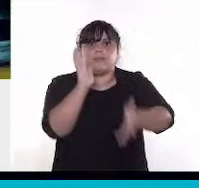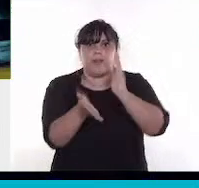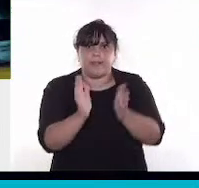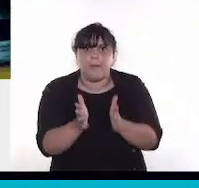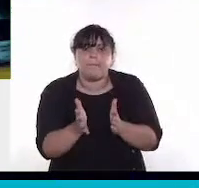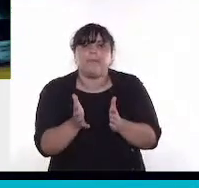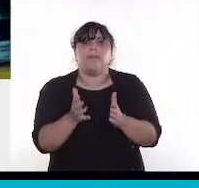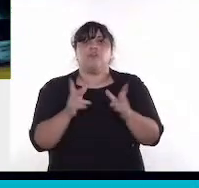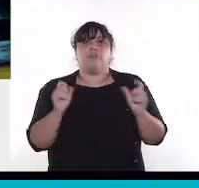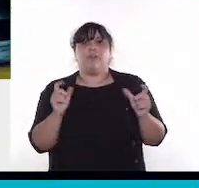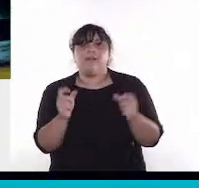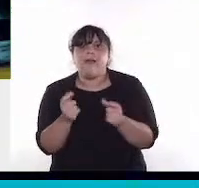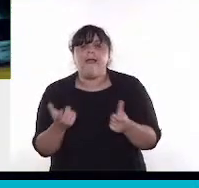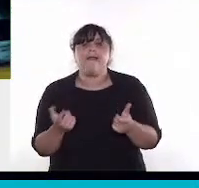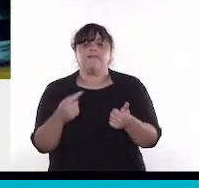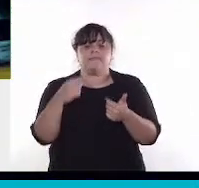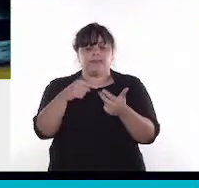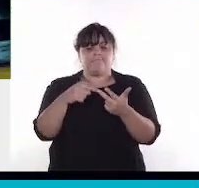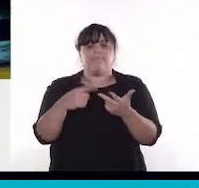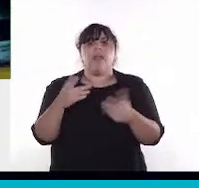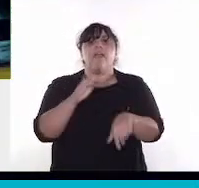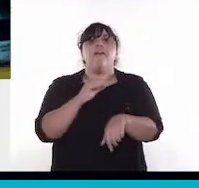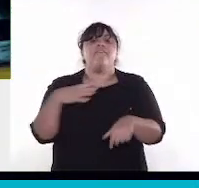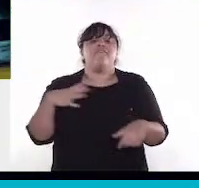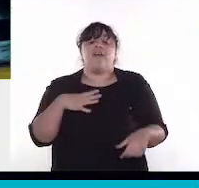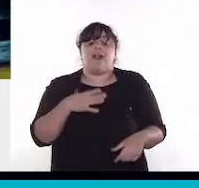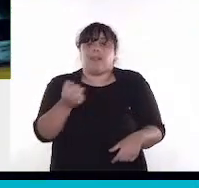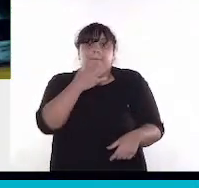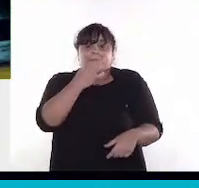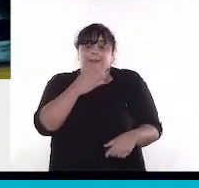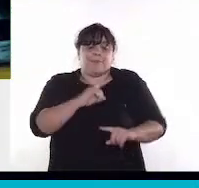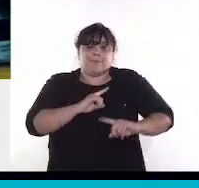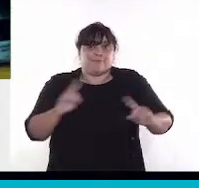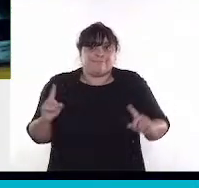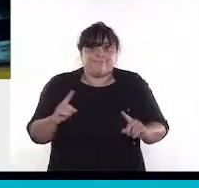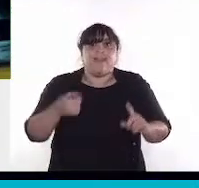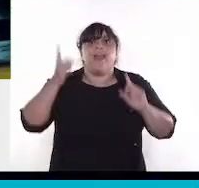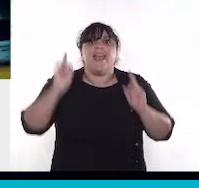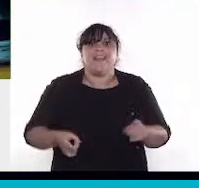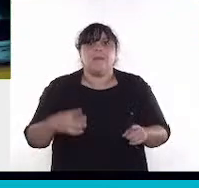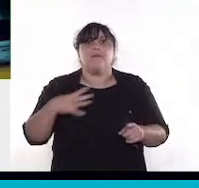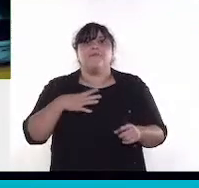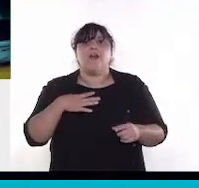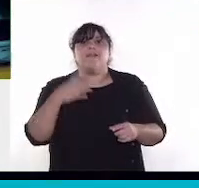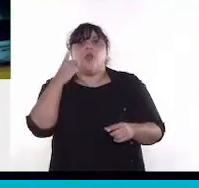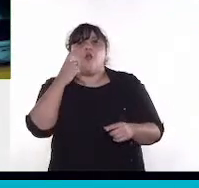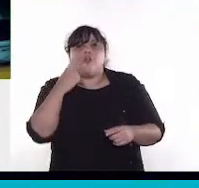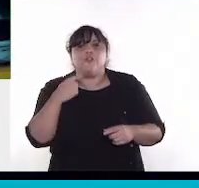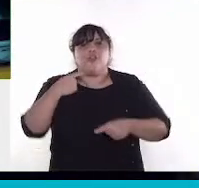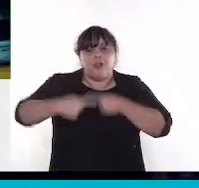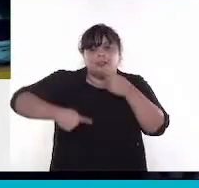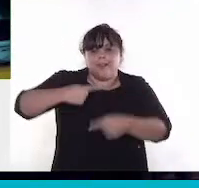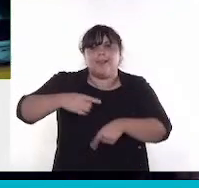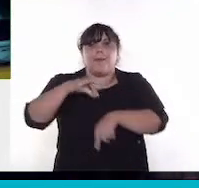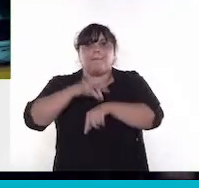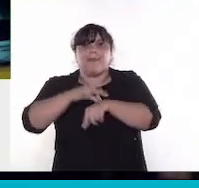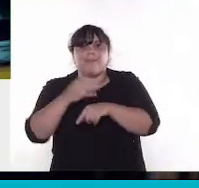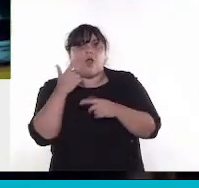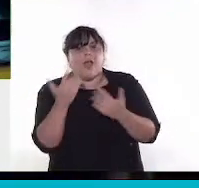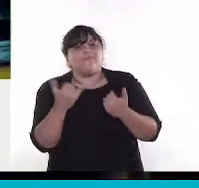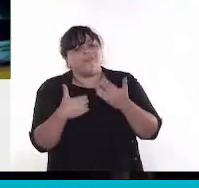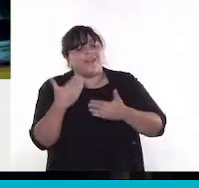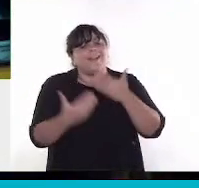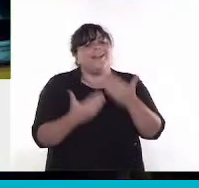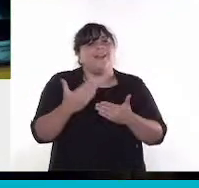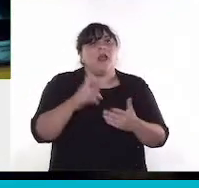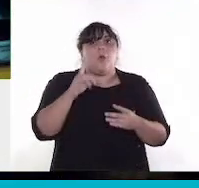incluso en muchos casos por la falta de medicamentos, y luego también la pérdida de seguimiento de los pacientes que ya estaban diagnosticados y por